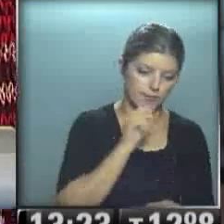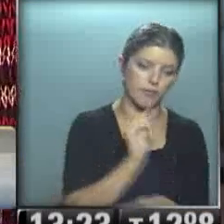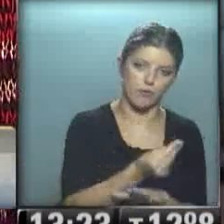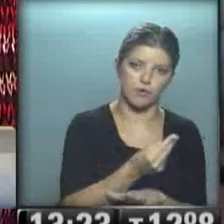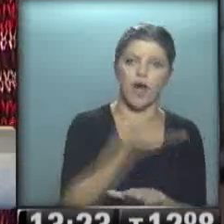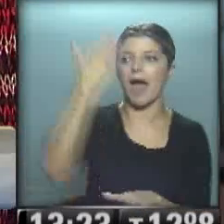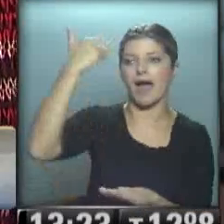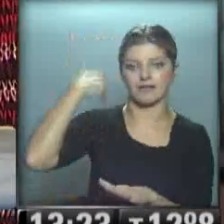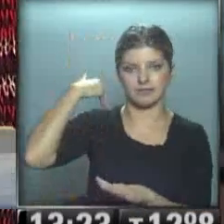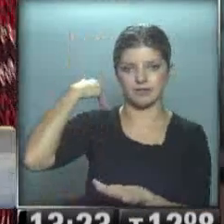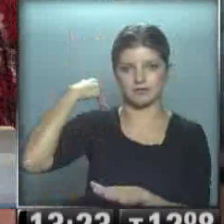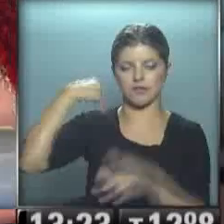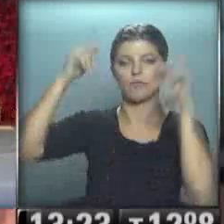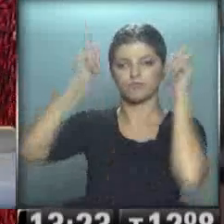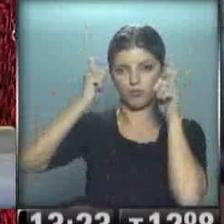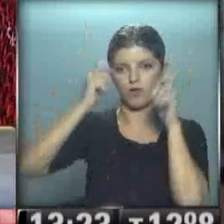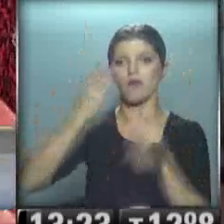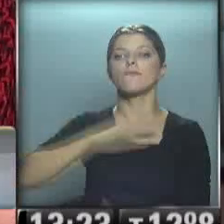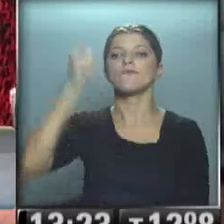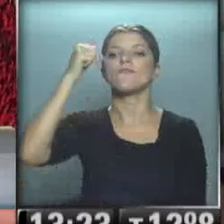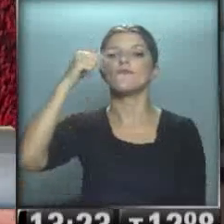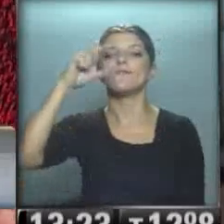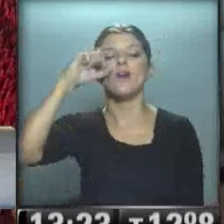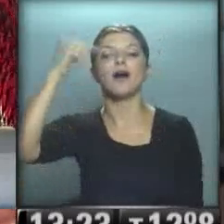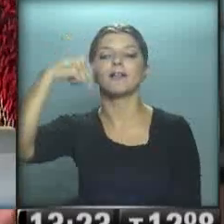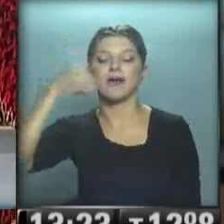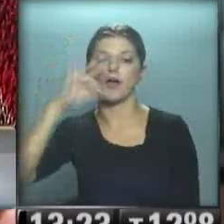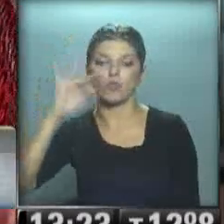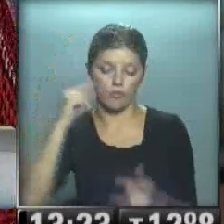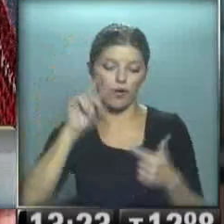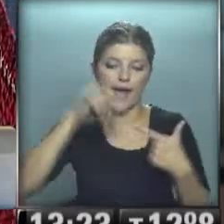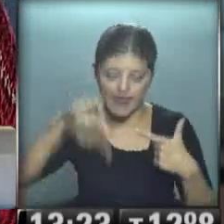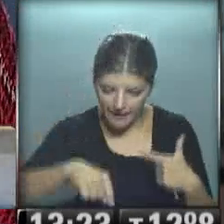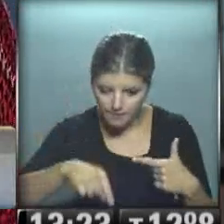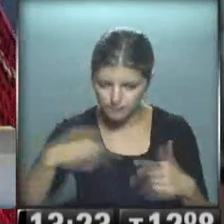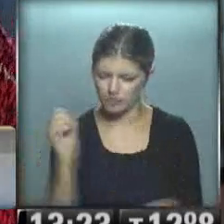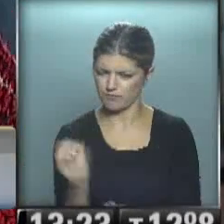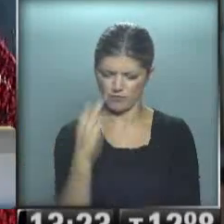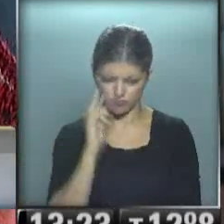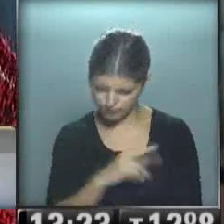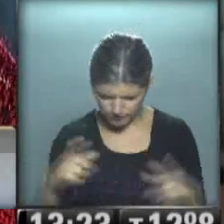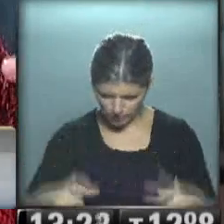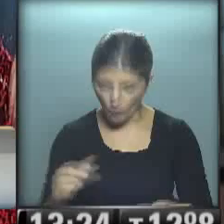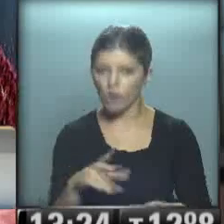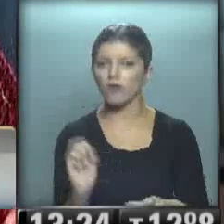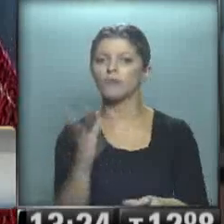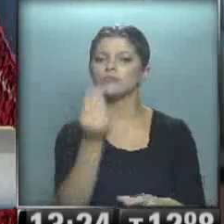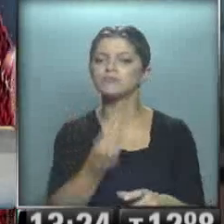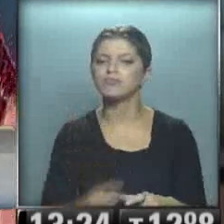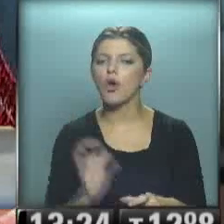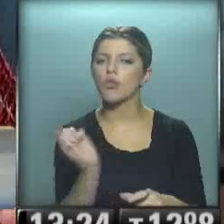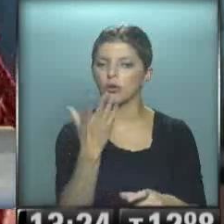el archiduque Francisco Fernando, acá hay rosas labradas en las baldosas por, en los lugares